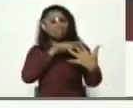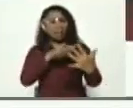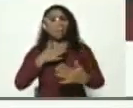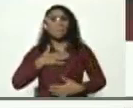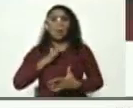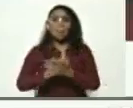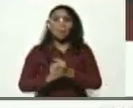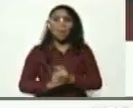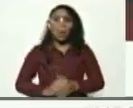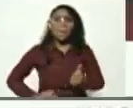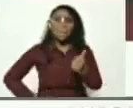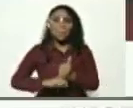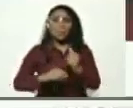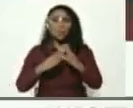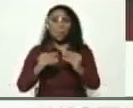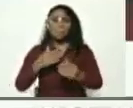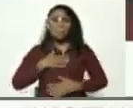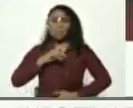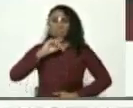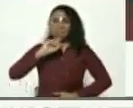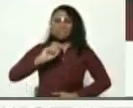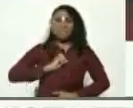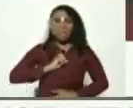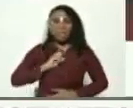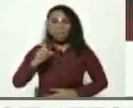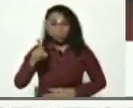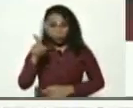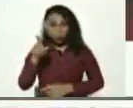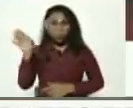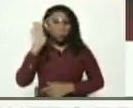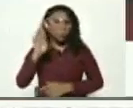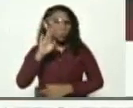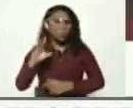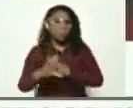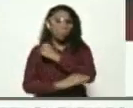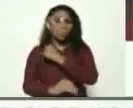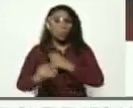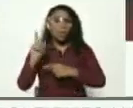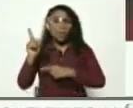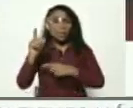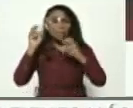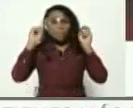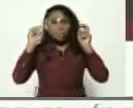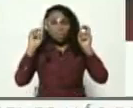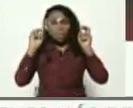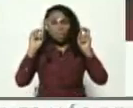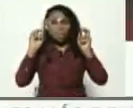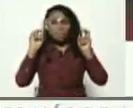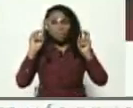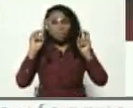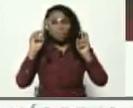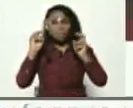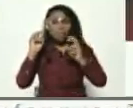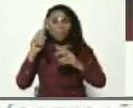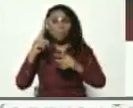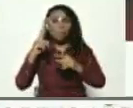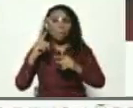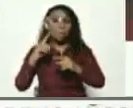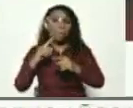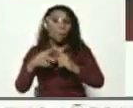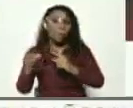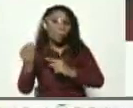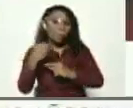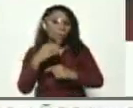y a favorecer a todos mis enemigos. Su crimen se purificará en el crisol de la anarquía, pero lo que más